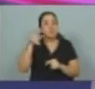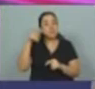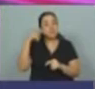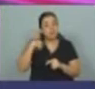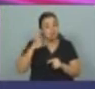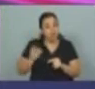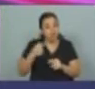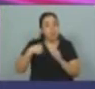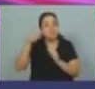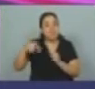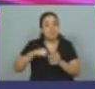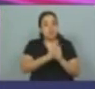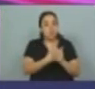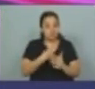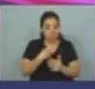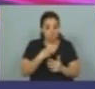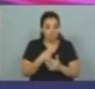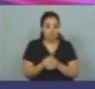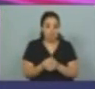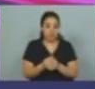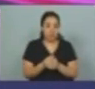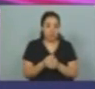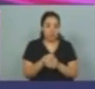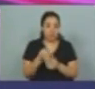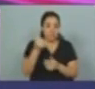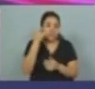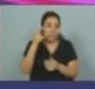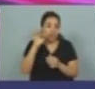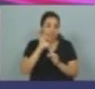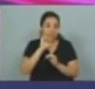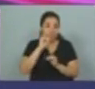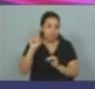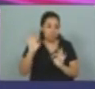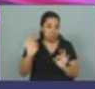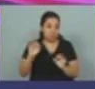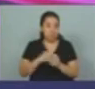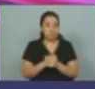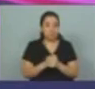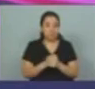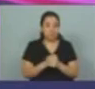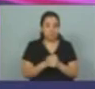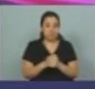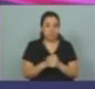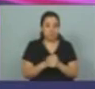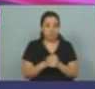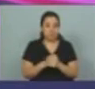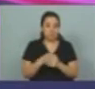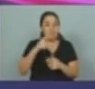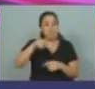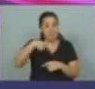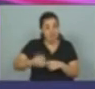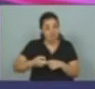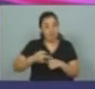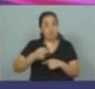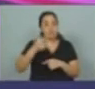víctima de una extorsión. Y lo hablo así porque ya está ante la justicia así y acaba de ingresar de esta manera. Y de hecho mañana la